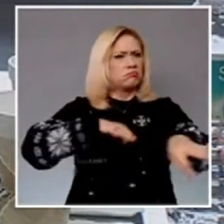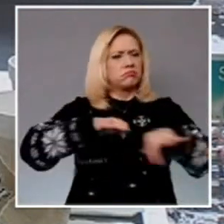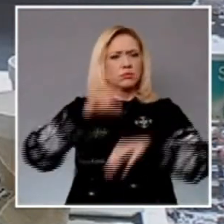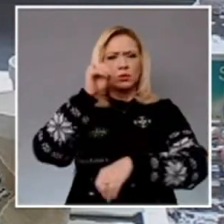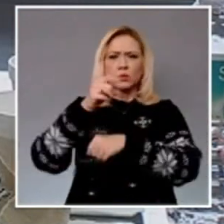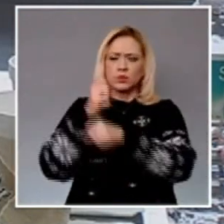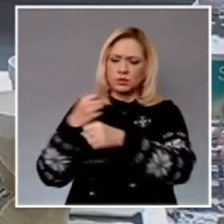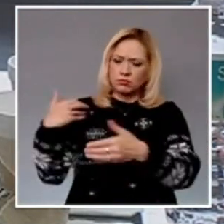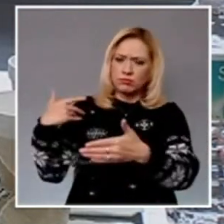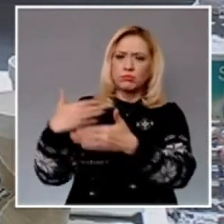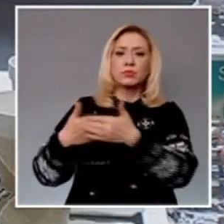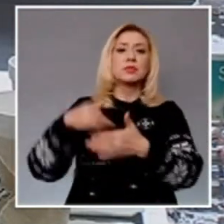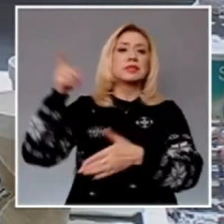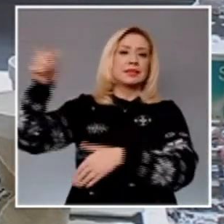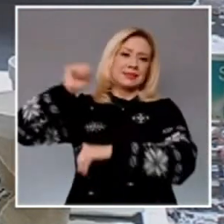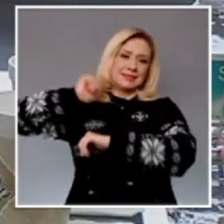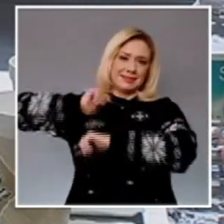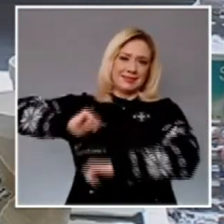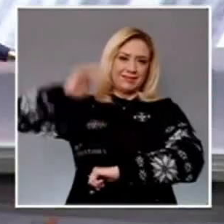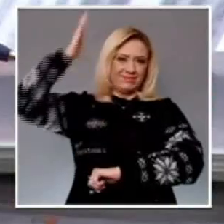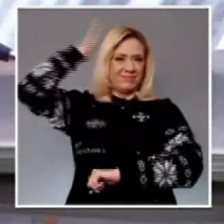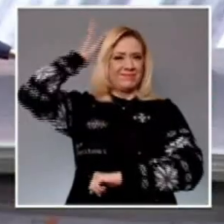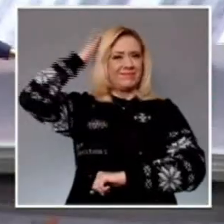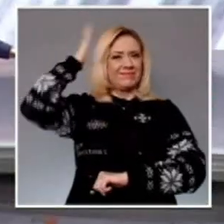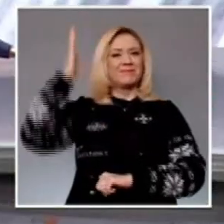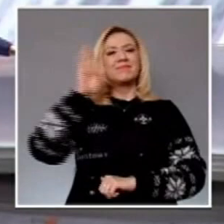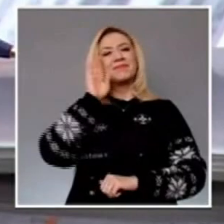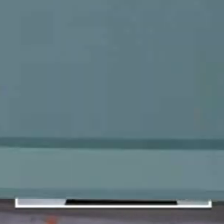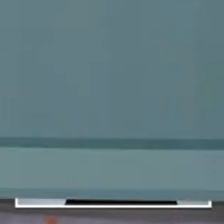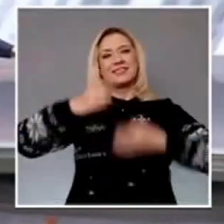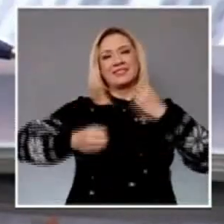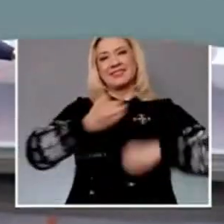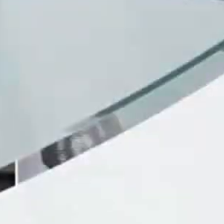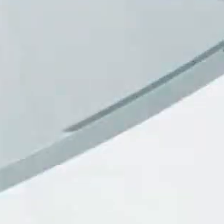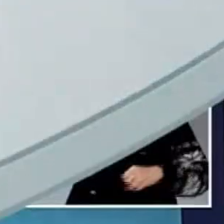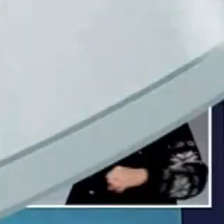ministra presidenta Norma Lucía Piña Hernández.